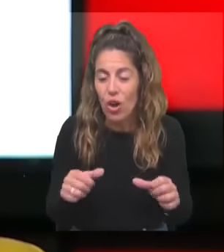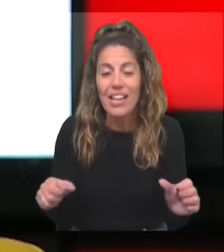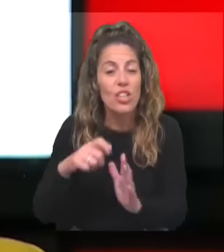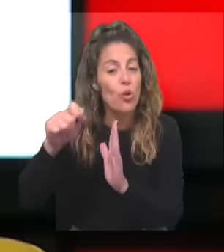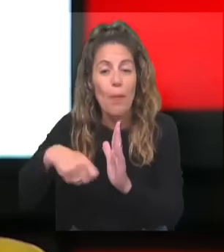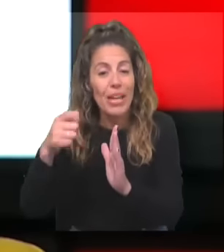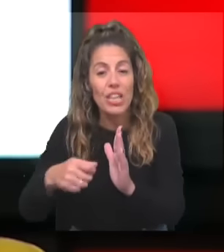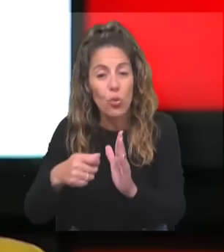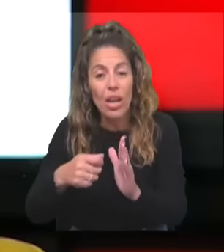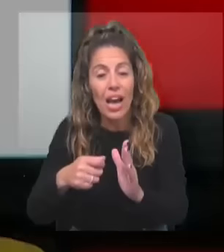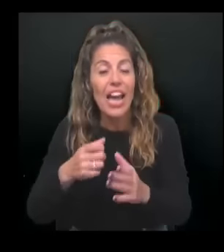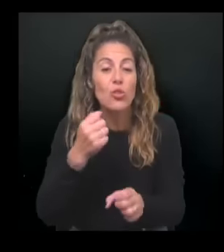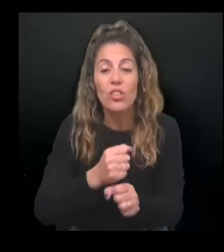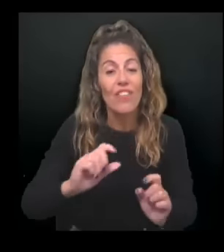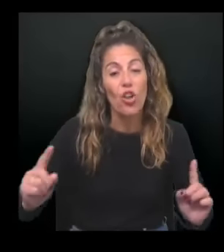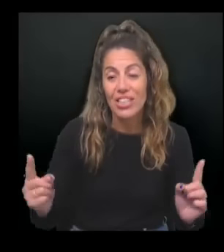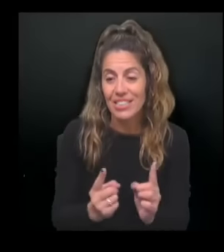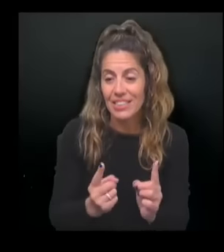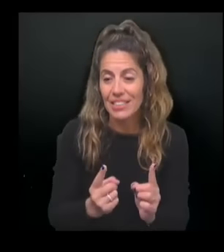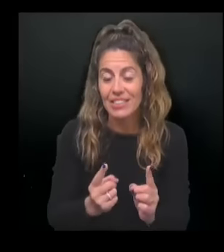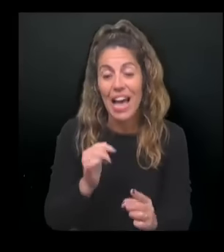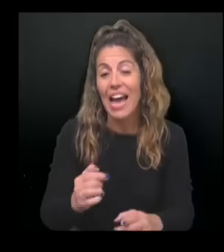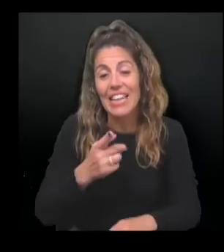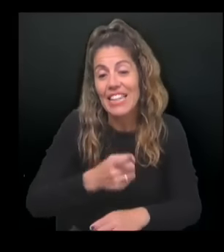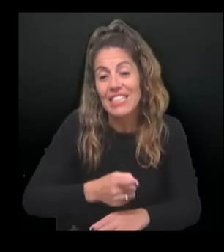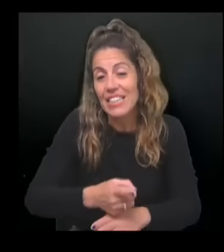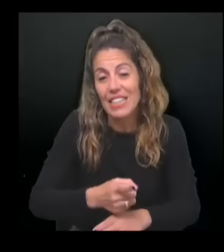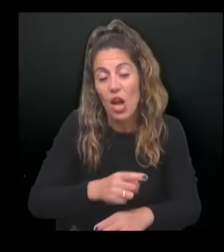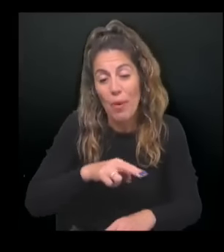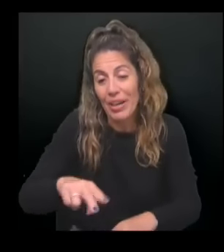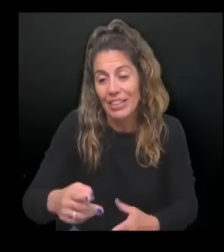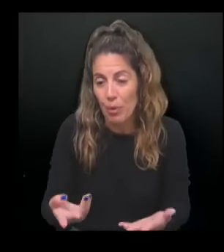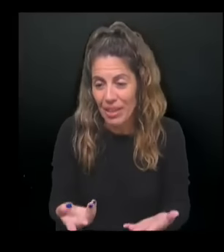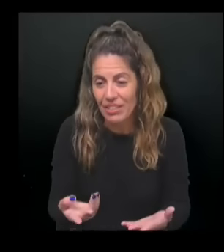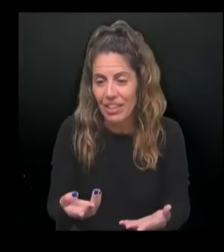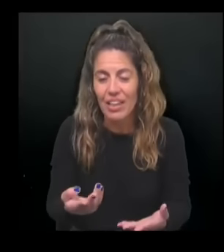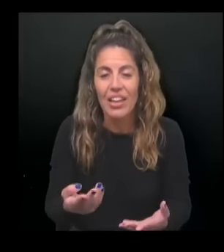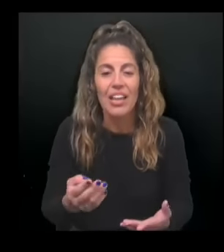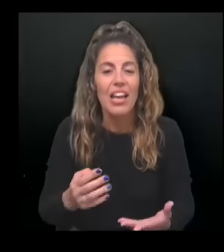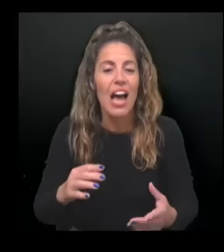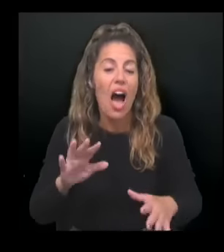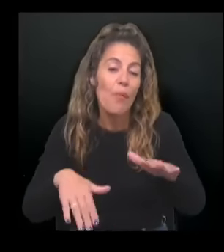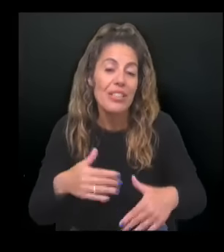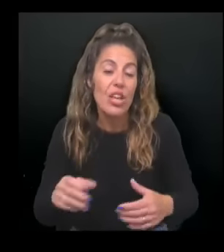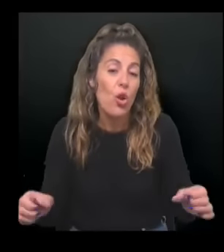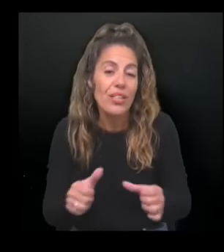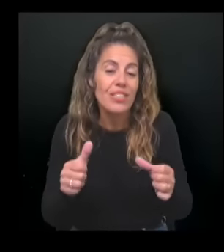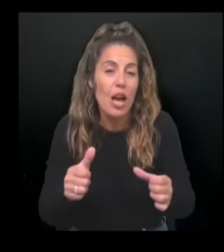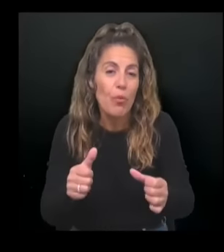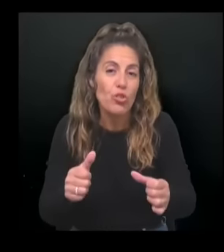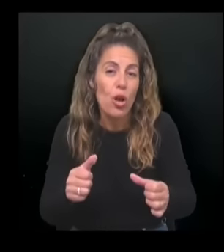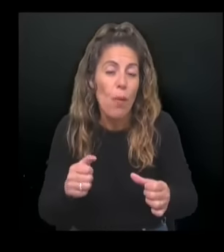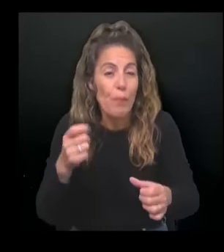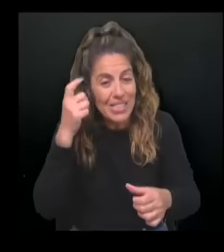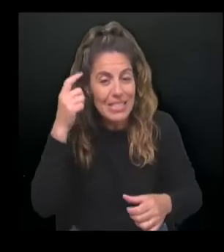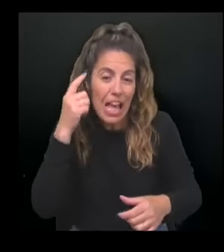de síntesis en un cierto momento y tomar decisiones permanentemente. Claro. Y a veces de forma muy racional, a veces de forma un poco más intuitiva, ¿no? Ya verá un